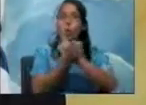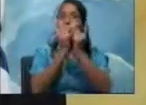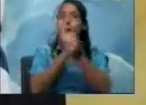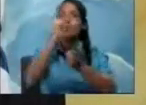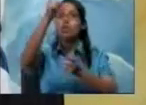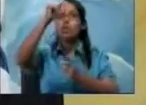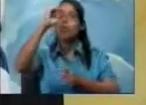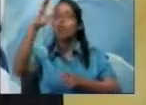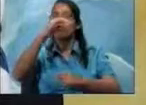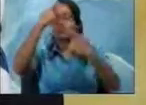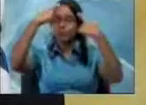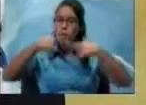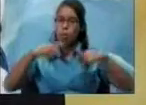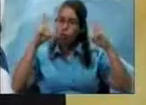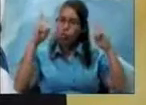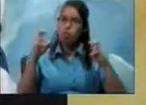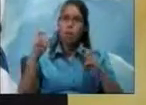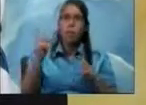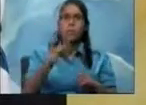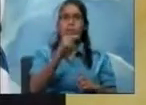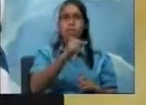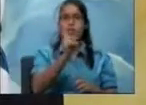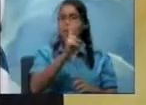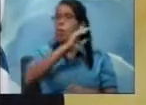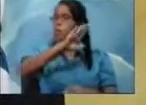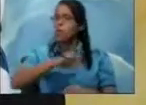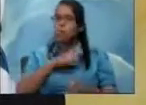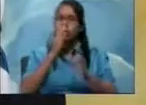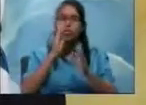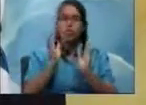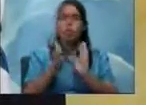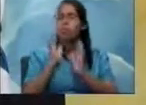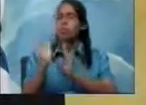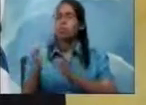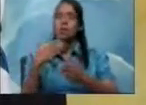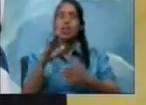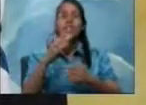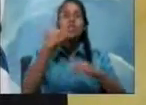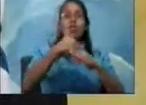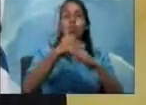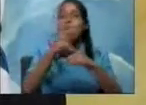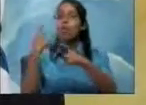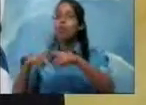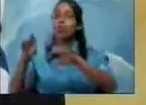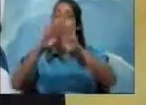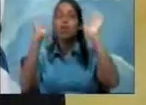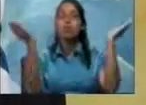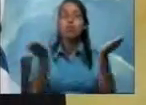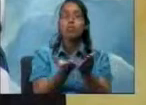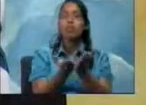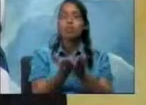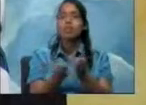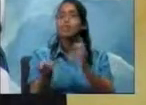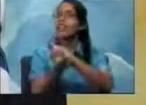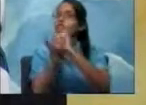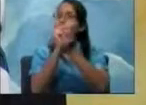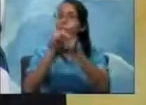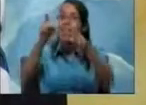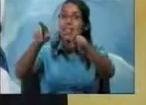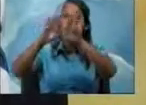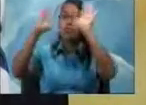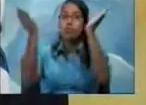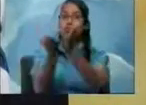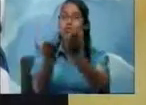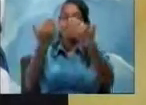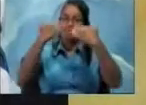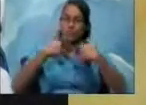criatura y nosotros no nos podemos comportar como los que se comportan allá afuera que se conviertan ellos a nosotros Pero no